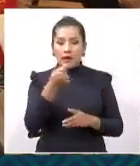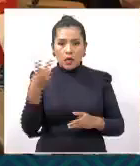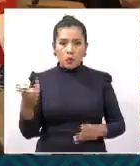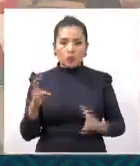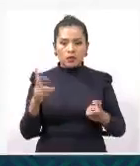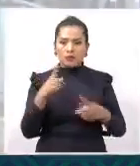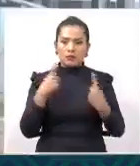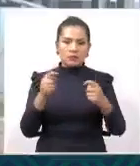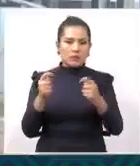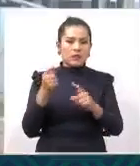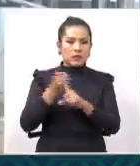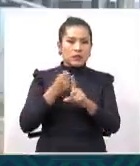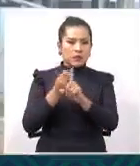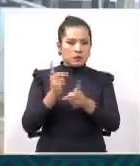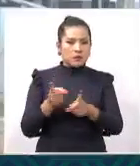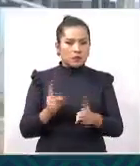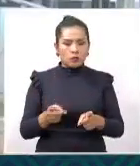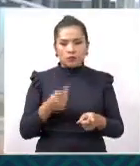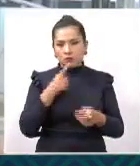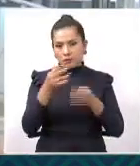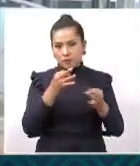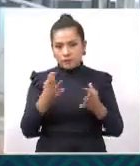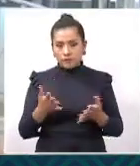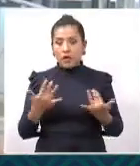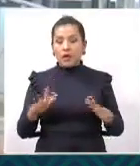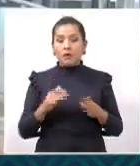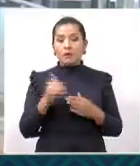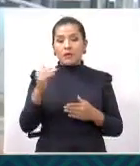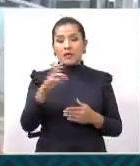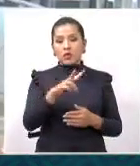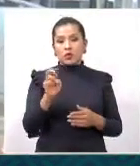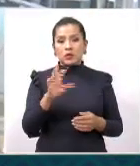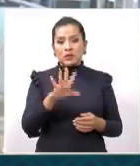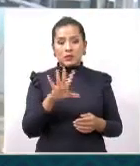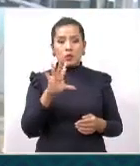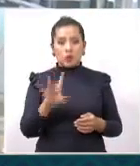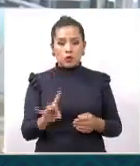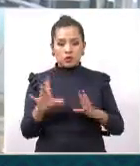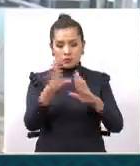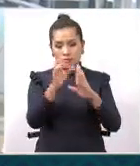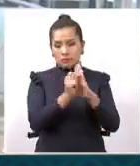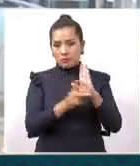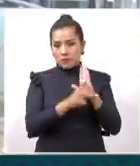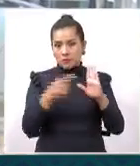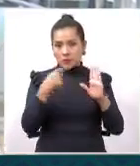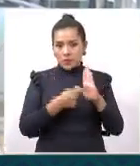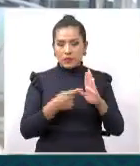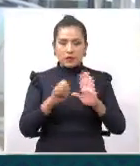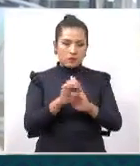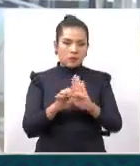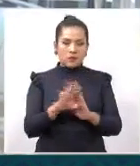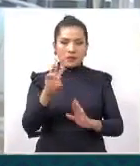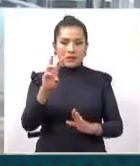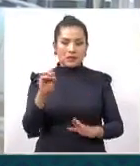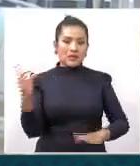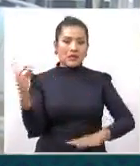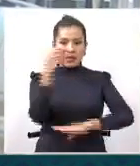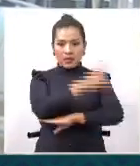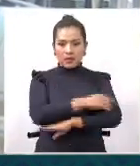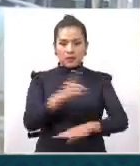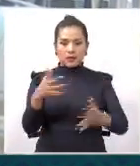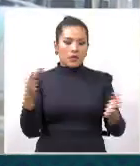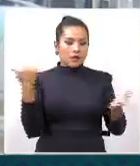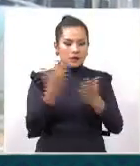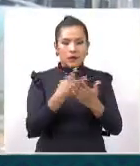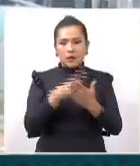destacó. Y en este caso el artículo 158 de nuestra Constitución prevé de que si en 60 días que llegue el proyecto de